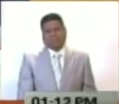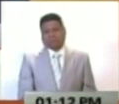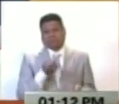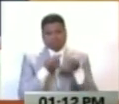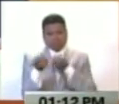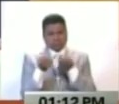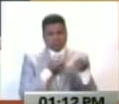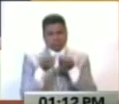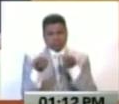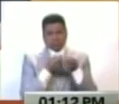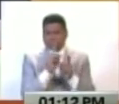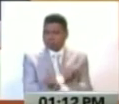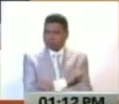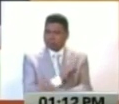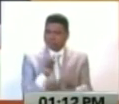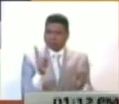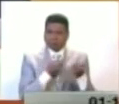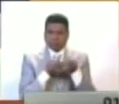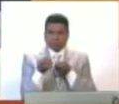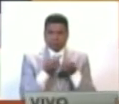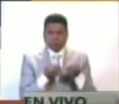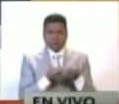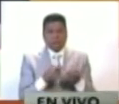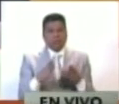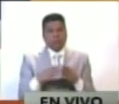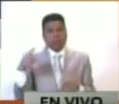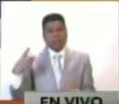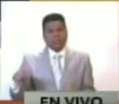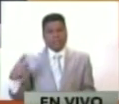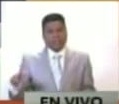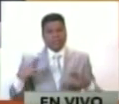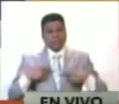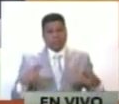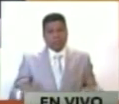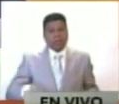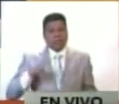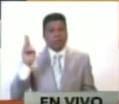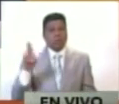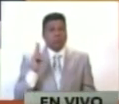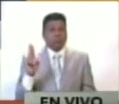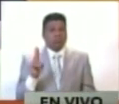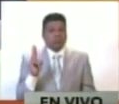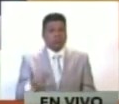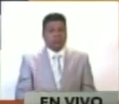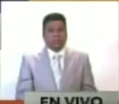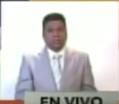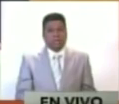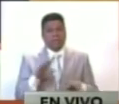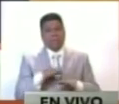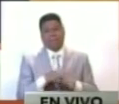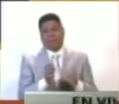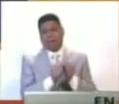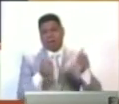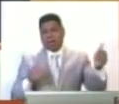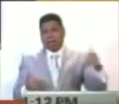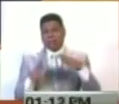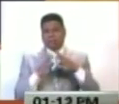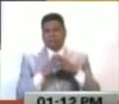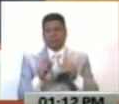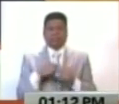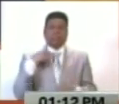manipulación que se hace de los derechos humanos con una utilización de doble rasero. Hay que alejarse de esas posiciones que